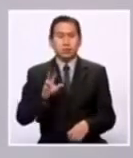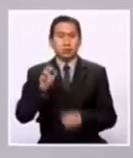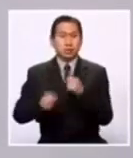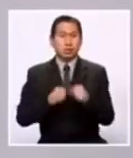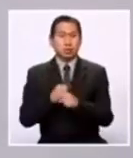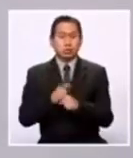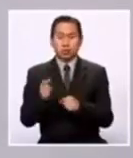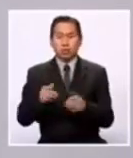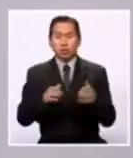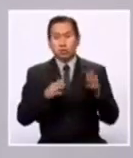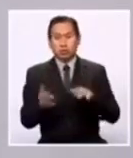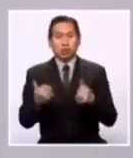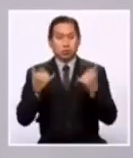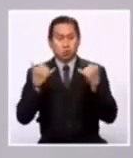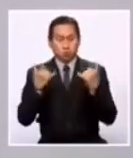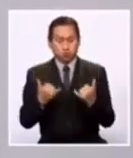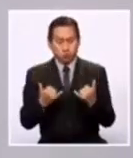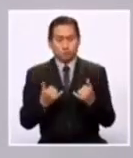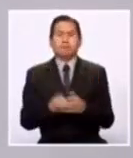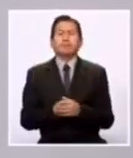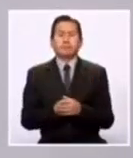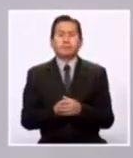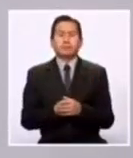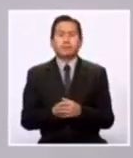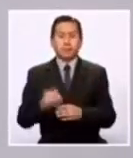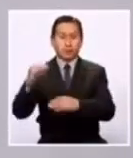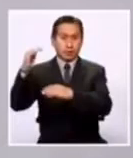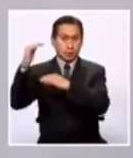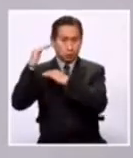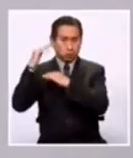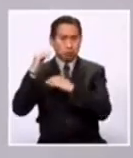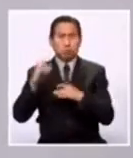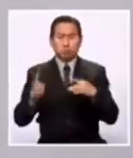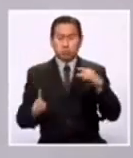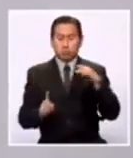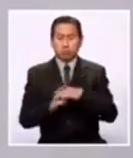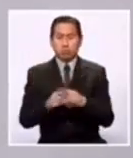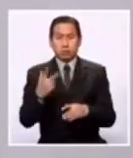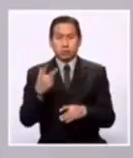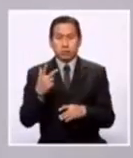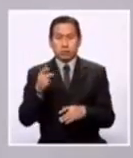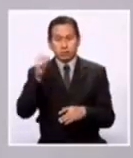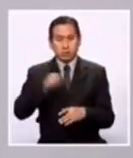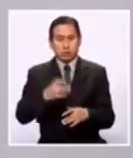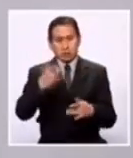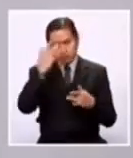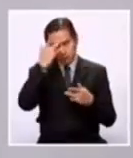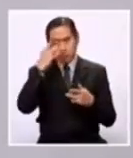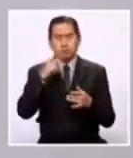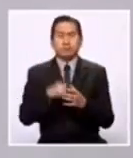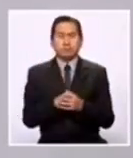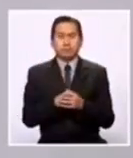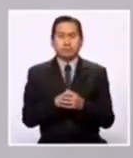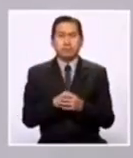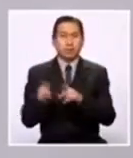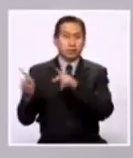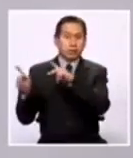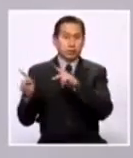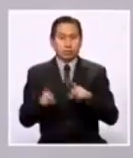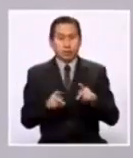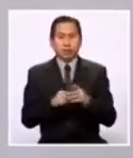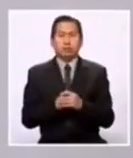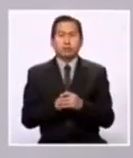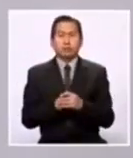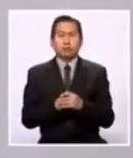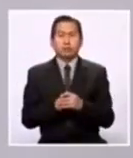falleció el día de hoy en santa cruz existen tres casos confirmados en pando